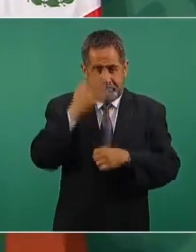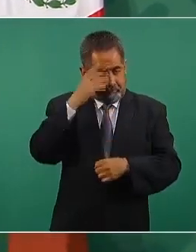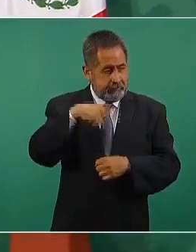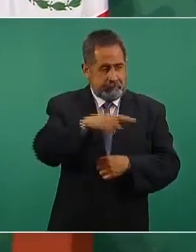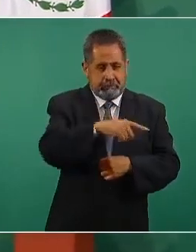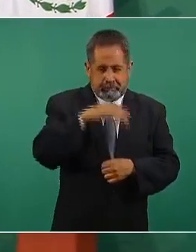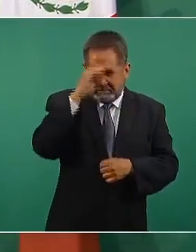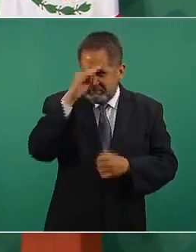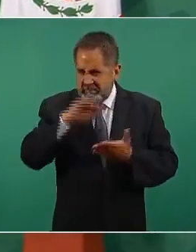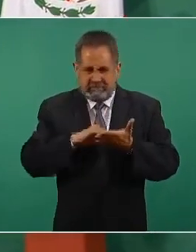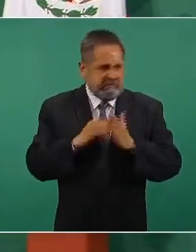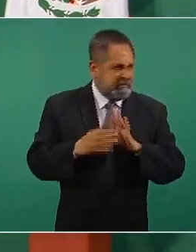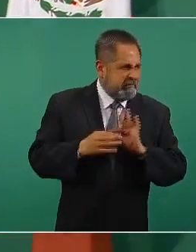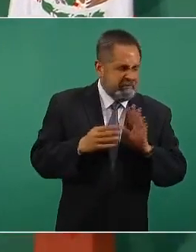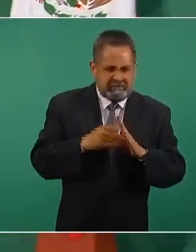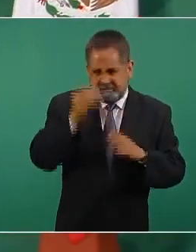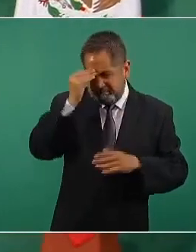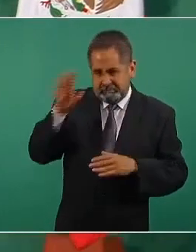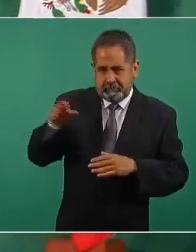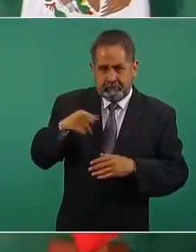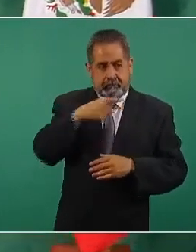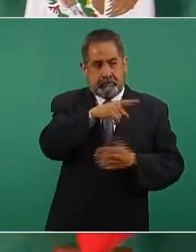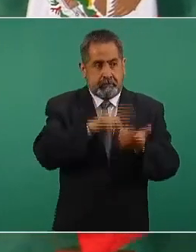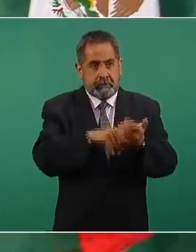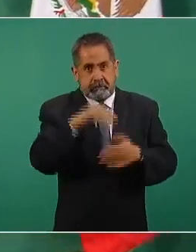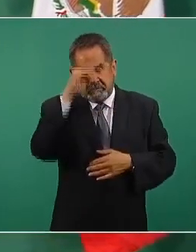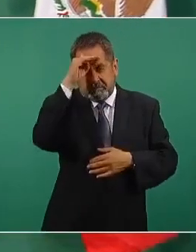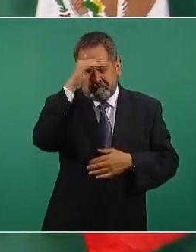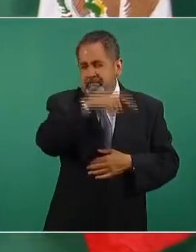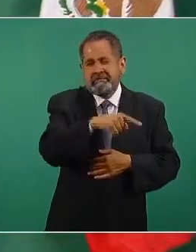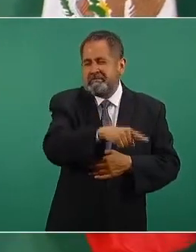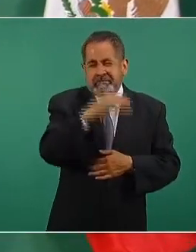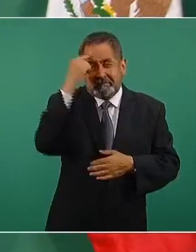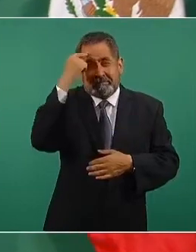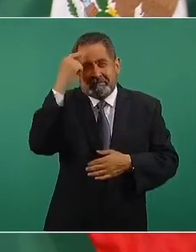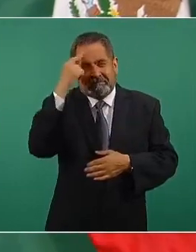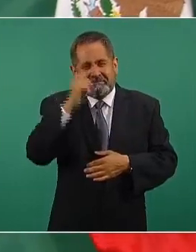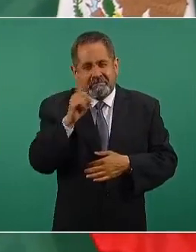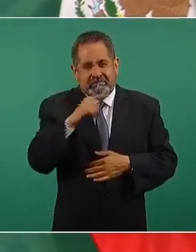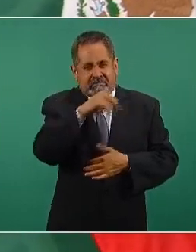tramando? Porque no siempre piensan, traman,